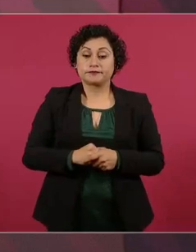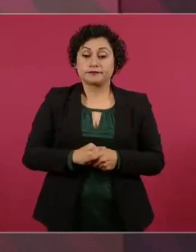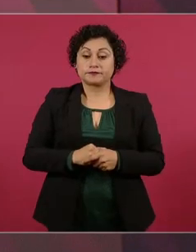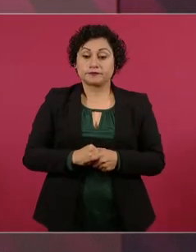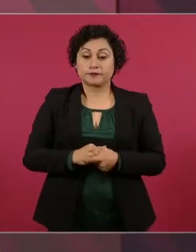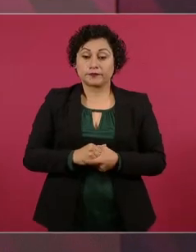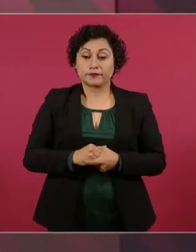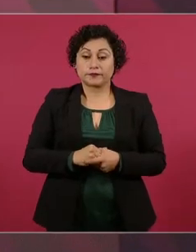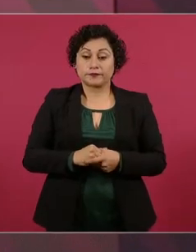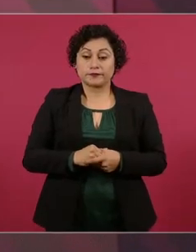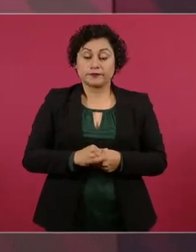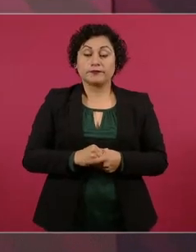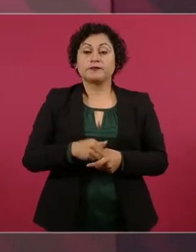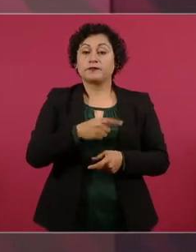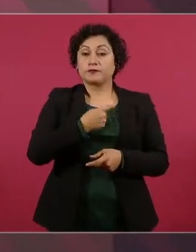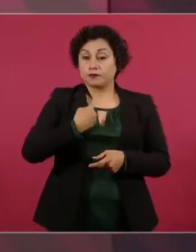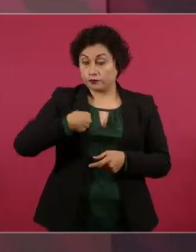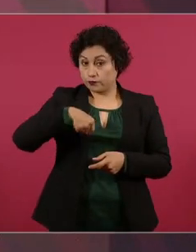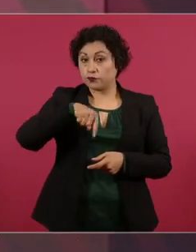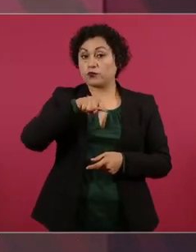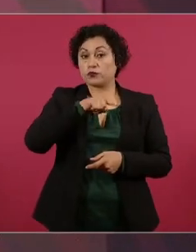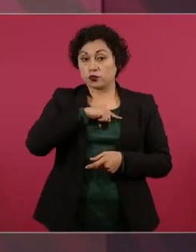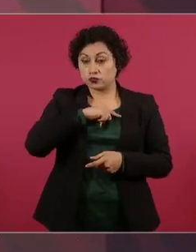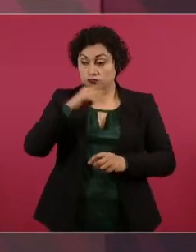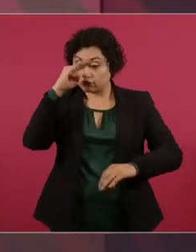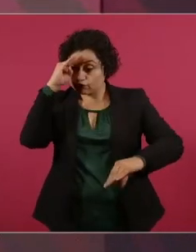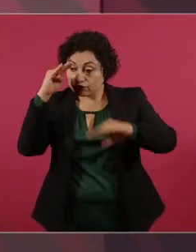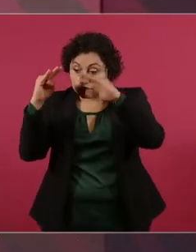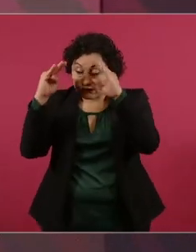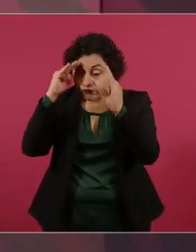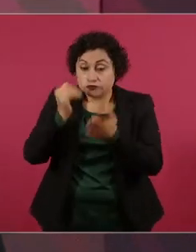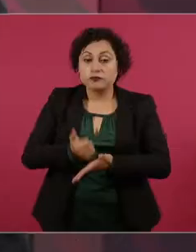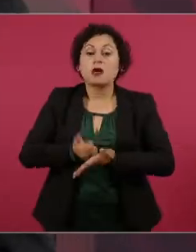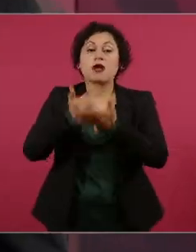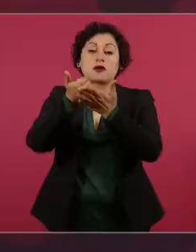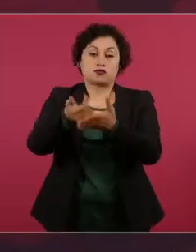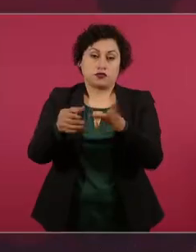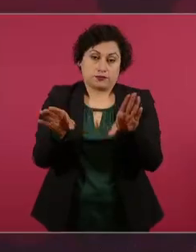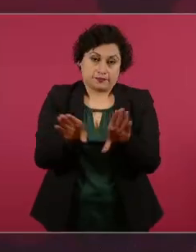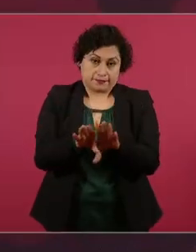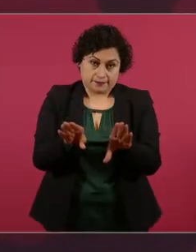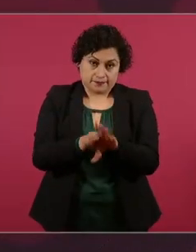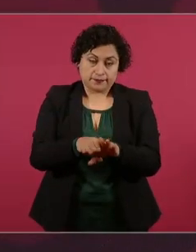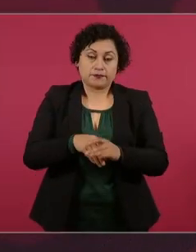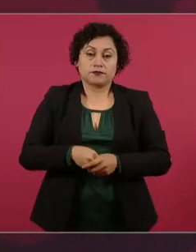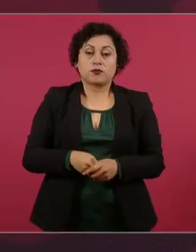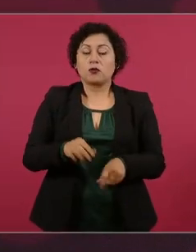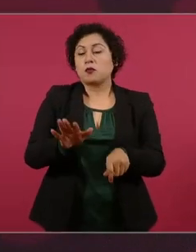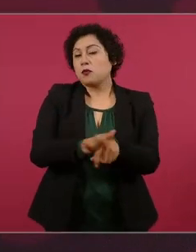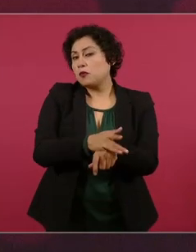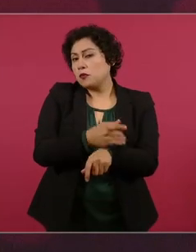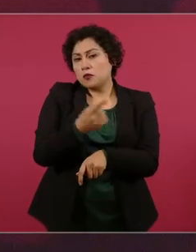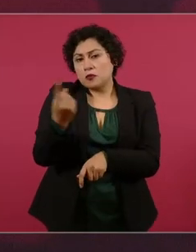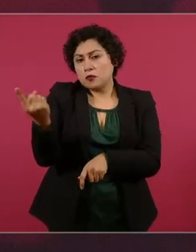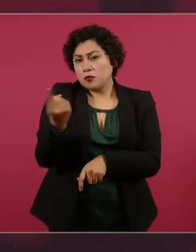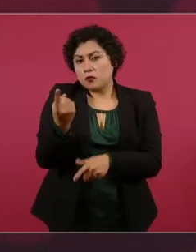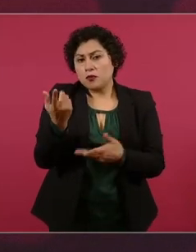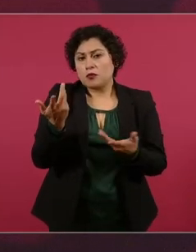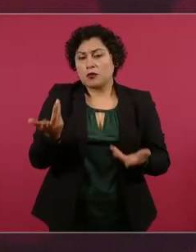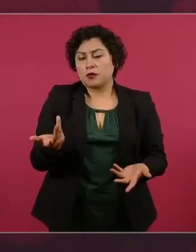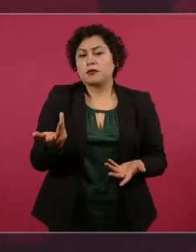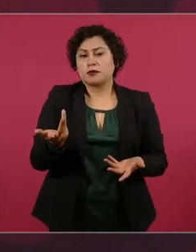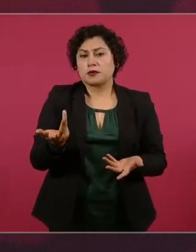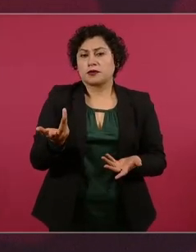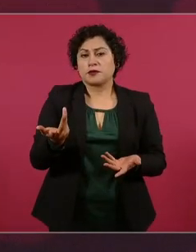vamos a ver la forma de que se les ayude, porque siempre se protegen